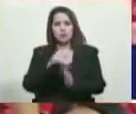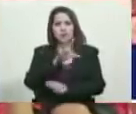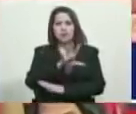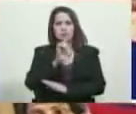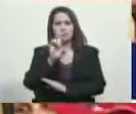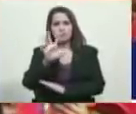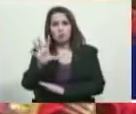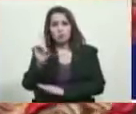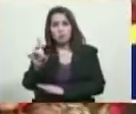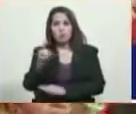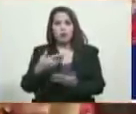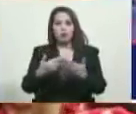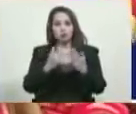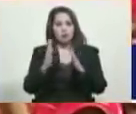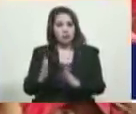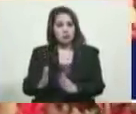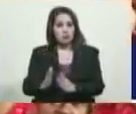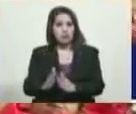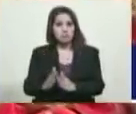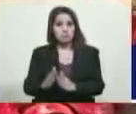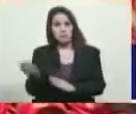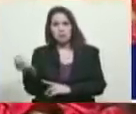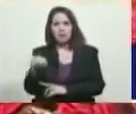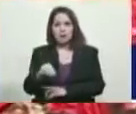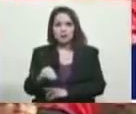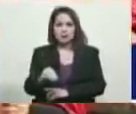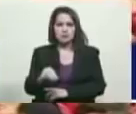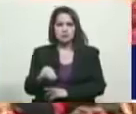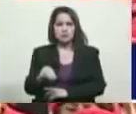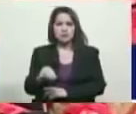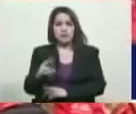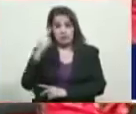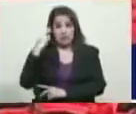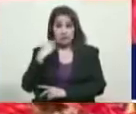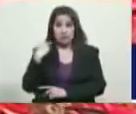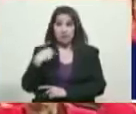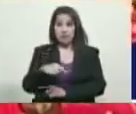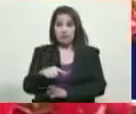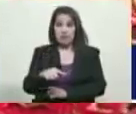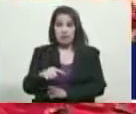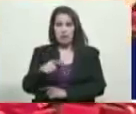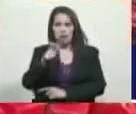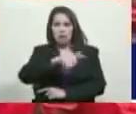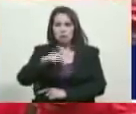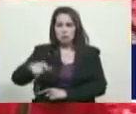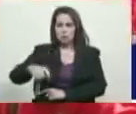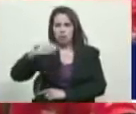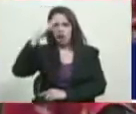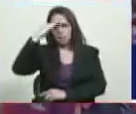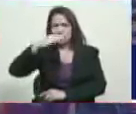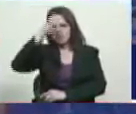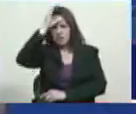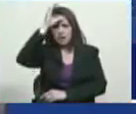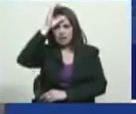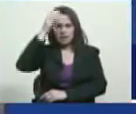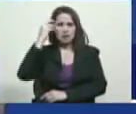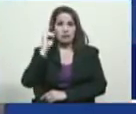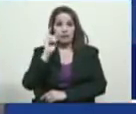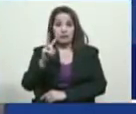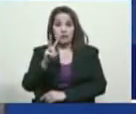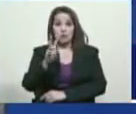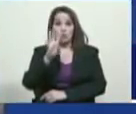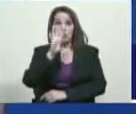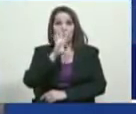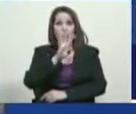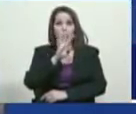155.551 estudiantes. Además, Rivas tiene un cuerpo de milicianos, ha atendido